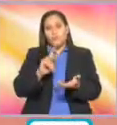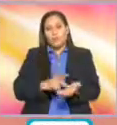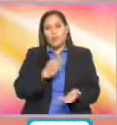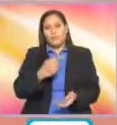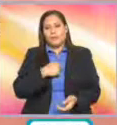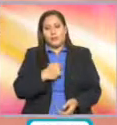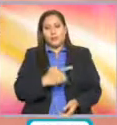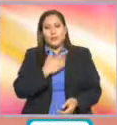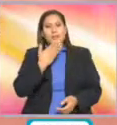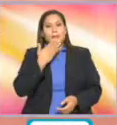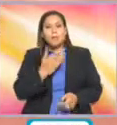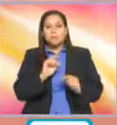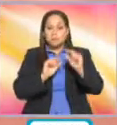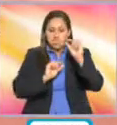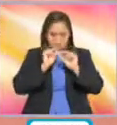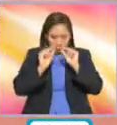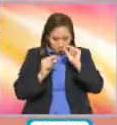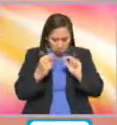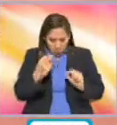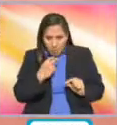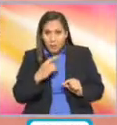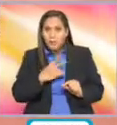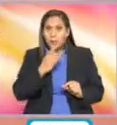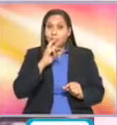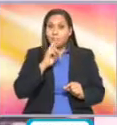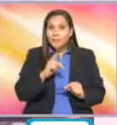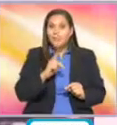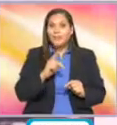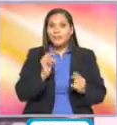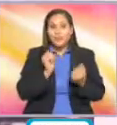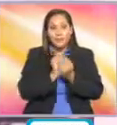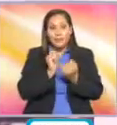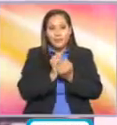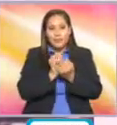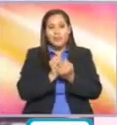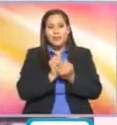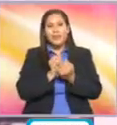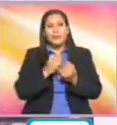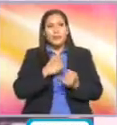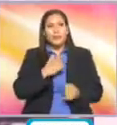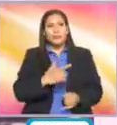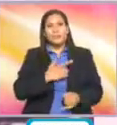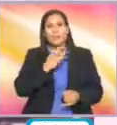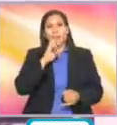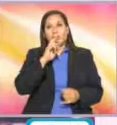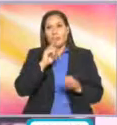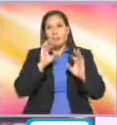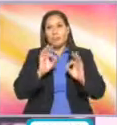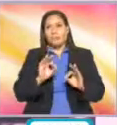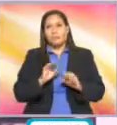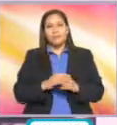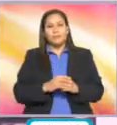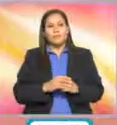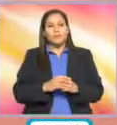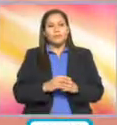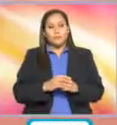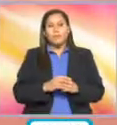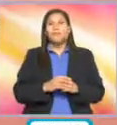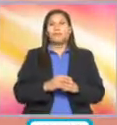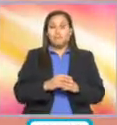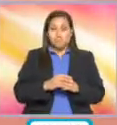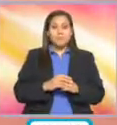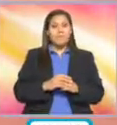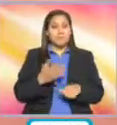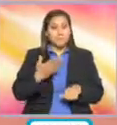en la que yo voy viendo que me siento mejor, también me voy sintiendo mejor a nivel emocional, ¿no? Ahí está,